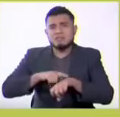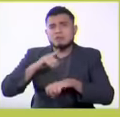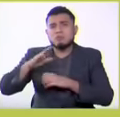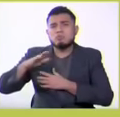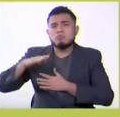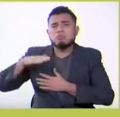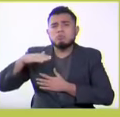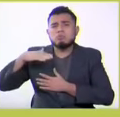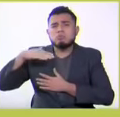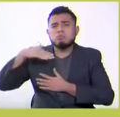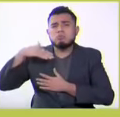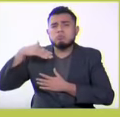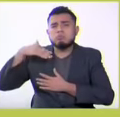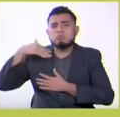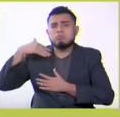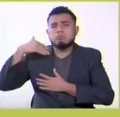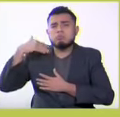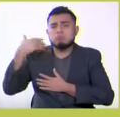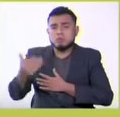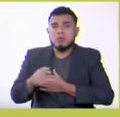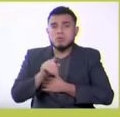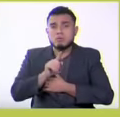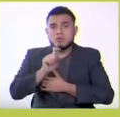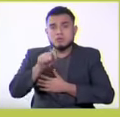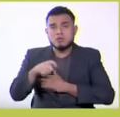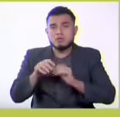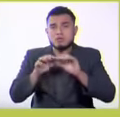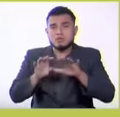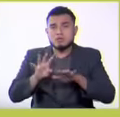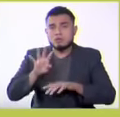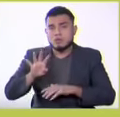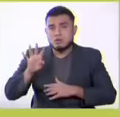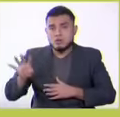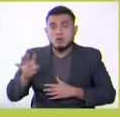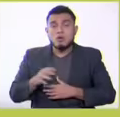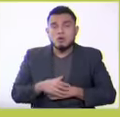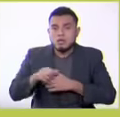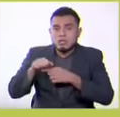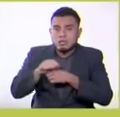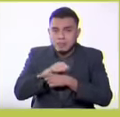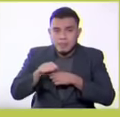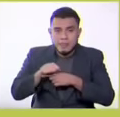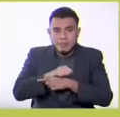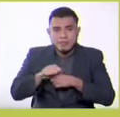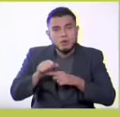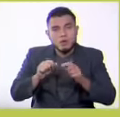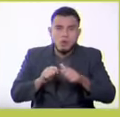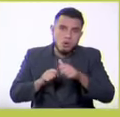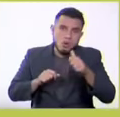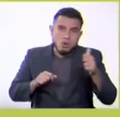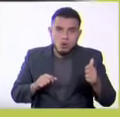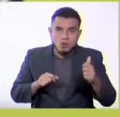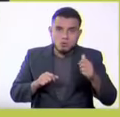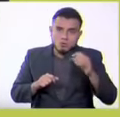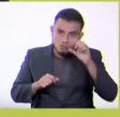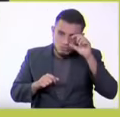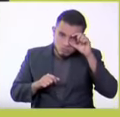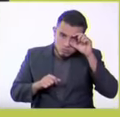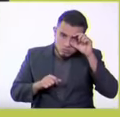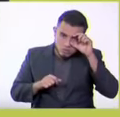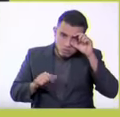después, en 1944, con el experimento de Oscar Avery y Colin